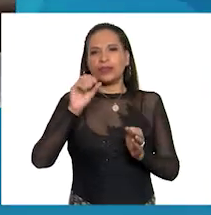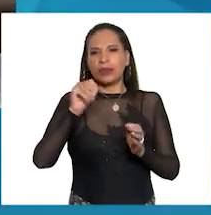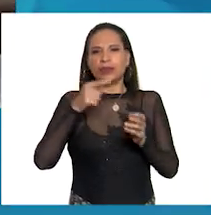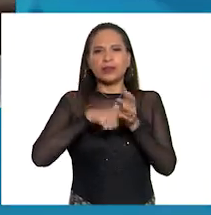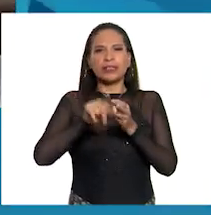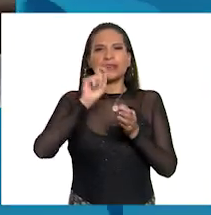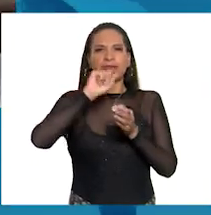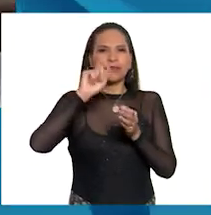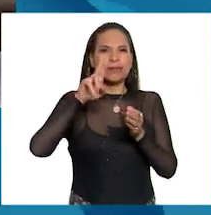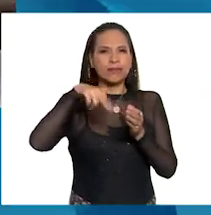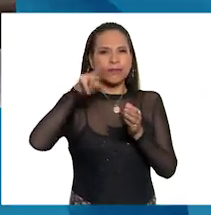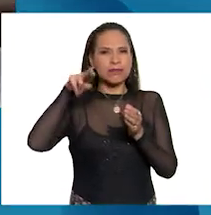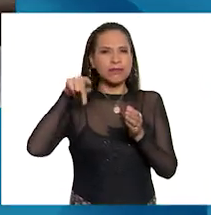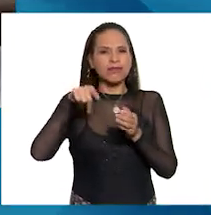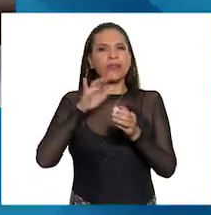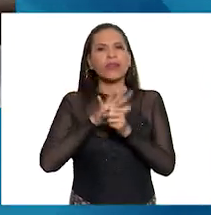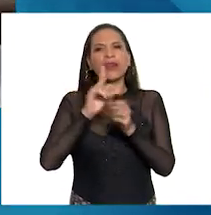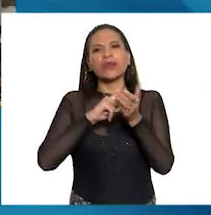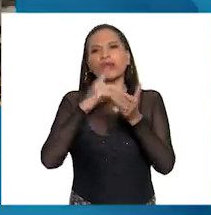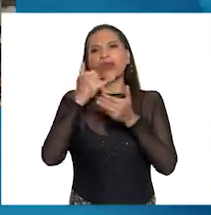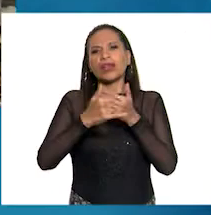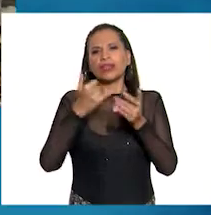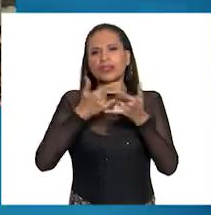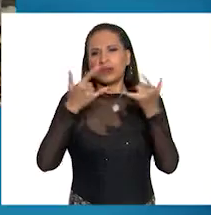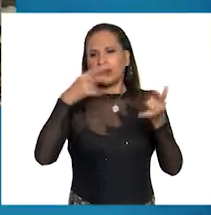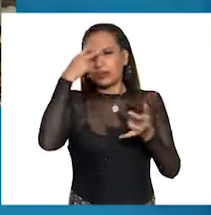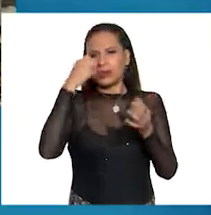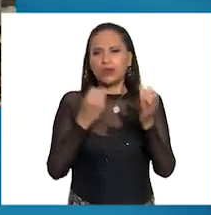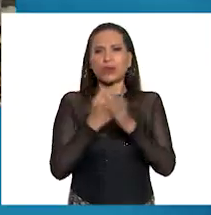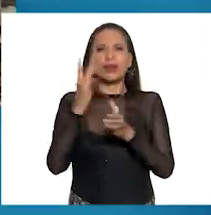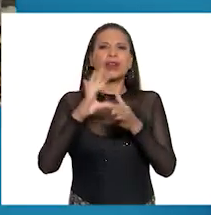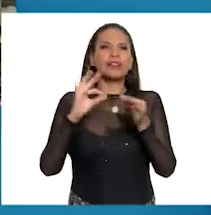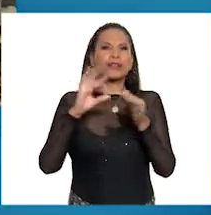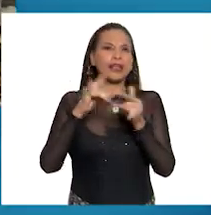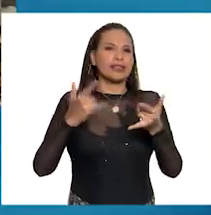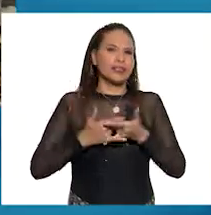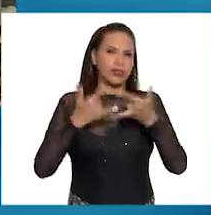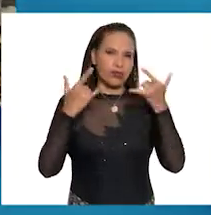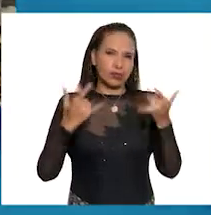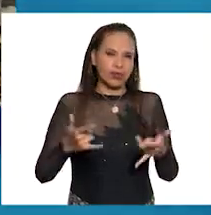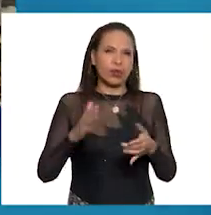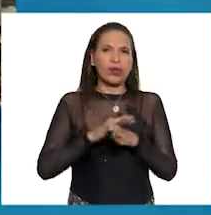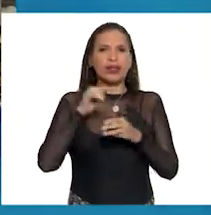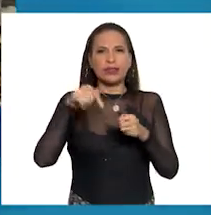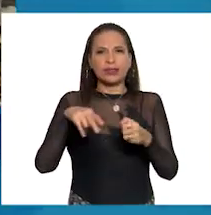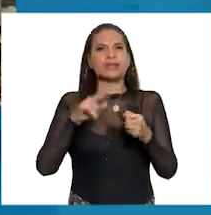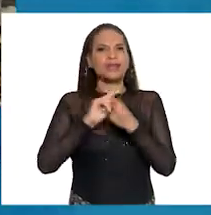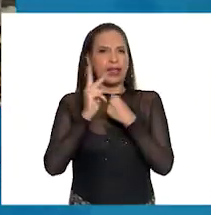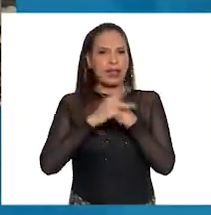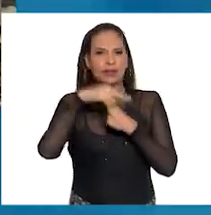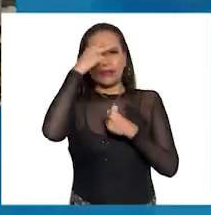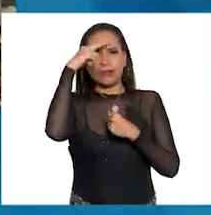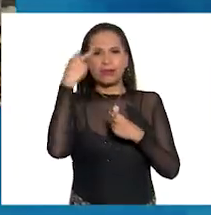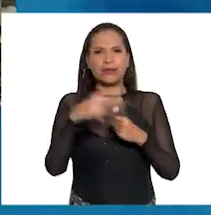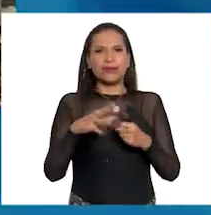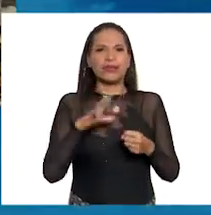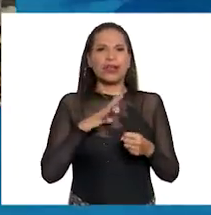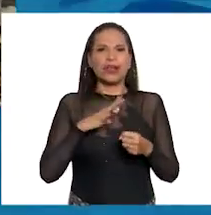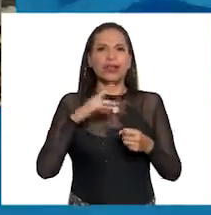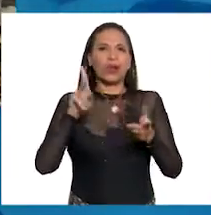El proyecto siempre tuvo que ver con la historia de México. Su nuevo discurso de la historia, de esta nación mexicana que